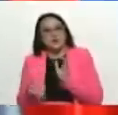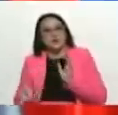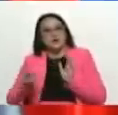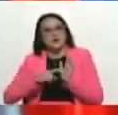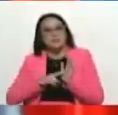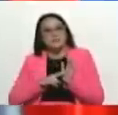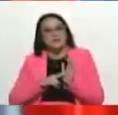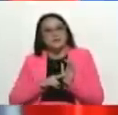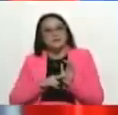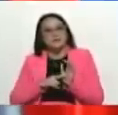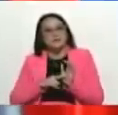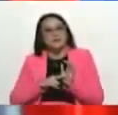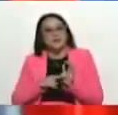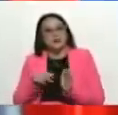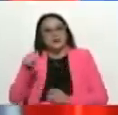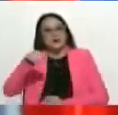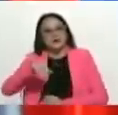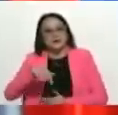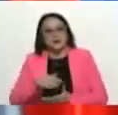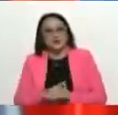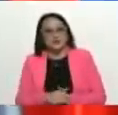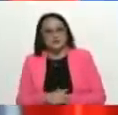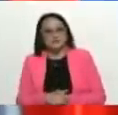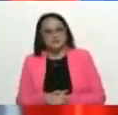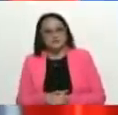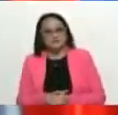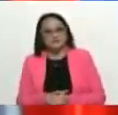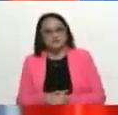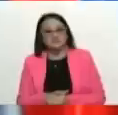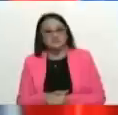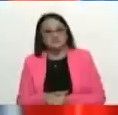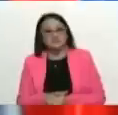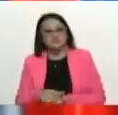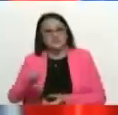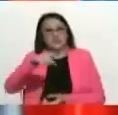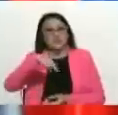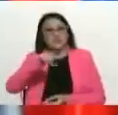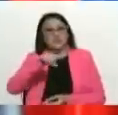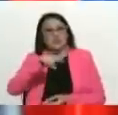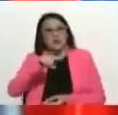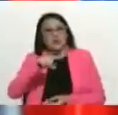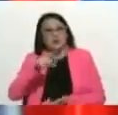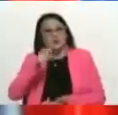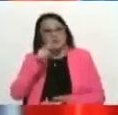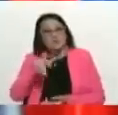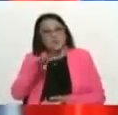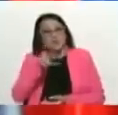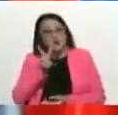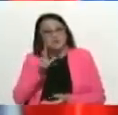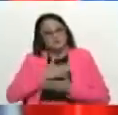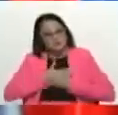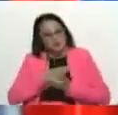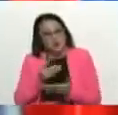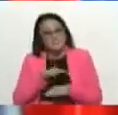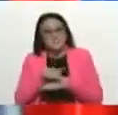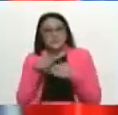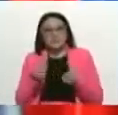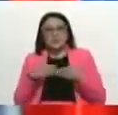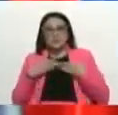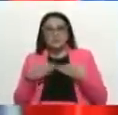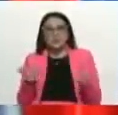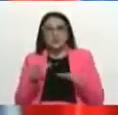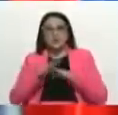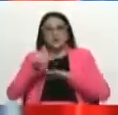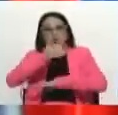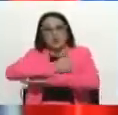se repitió en estos casos. Cuenten ustedes, pueblo de Venezuela, con el Ministerio Público, con todas